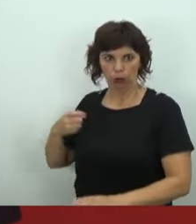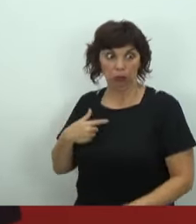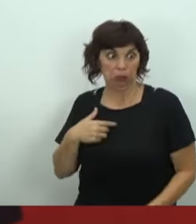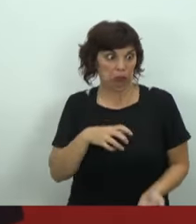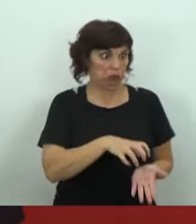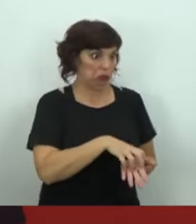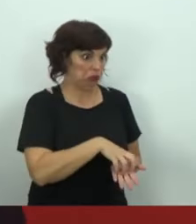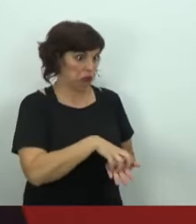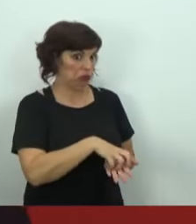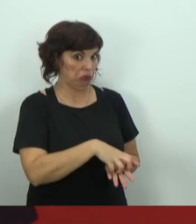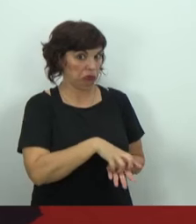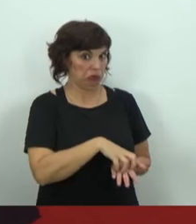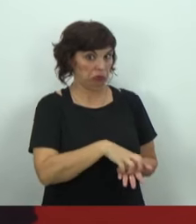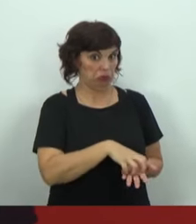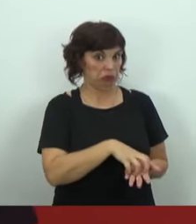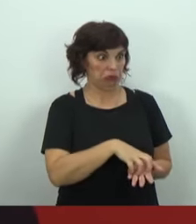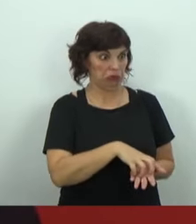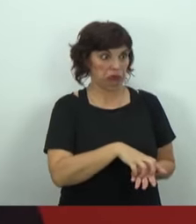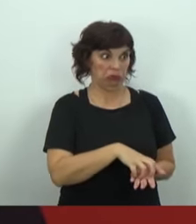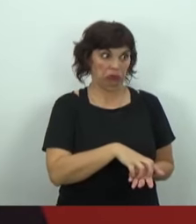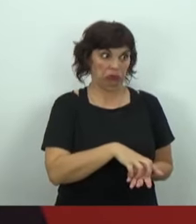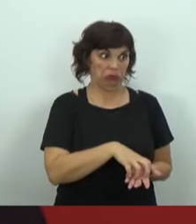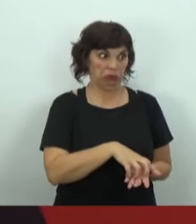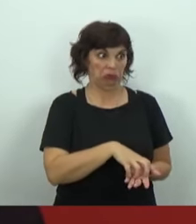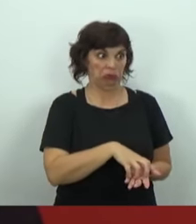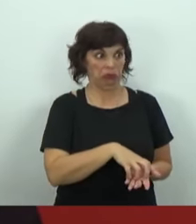Algunas veces lleva más encima que otras personas.